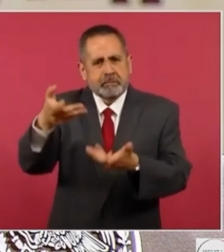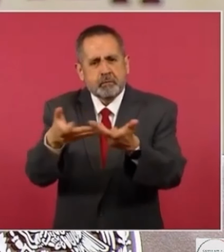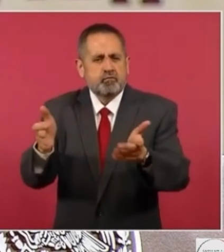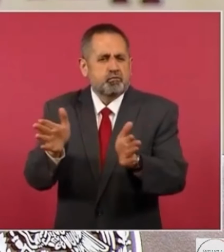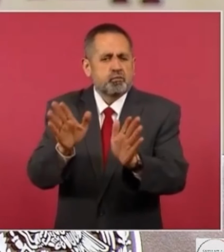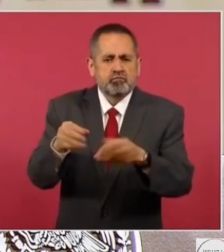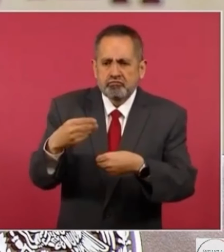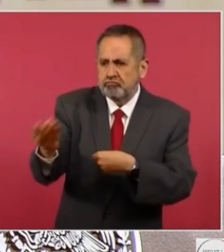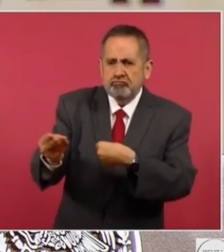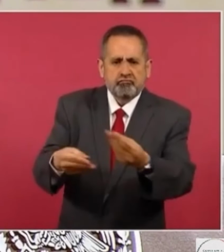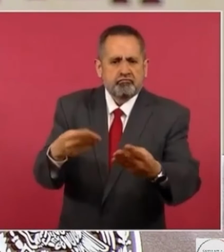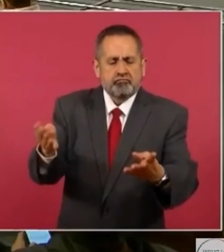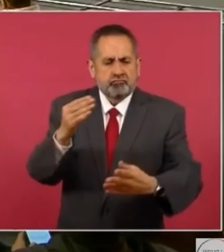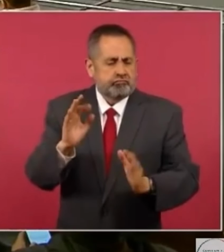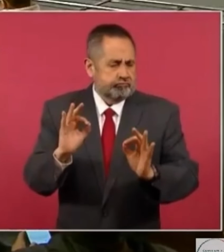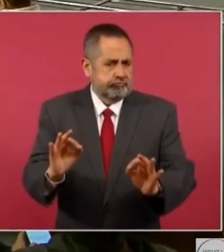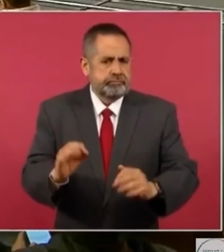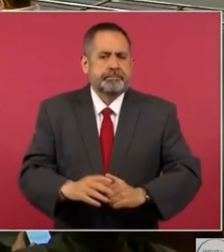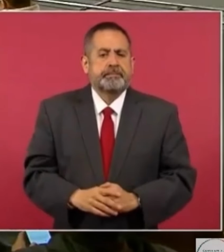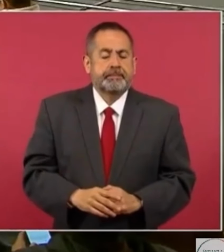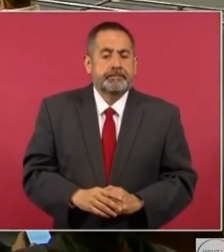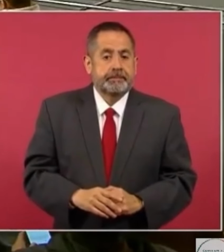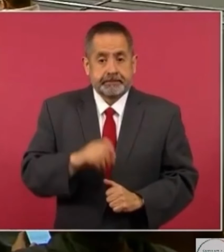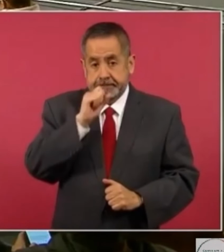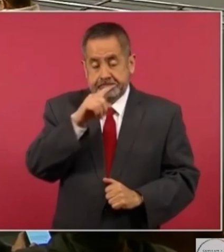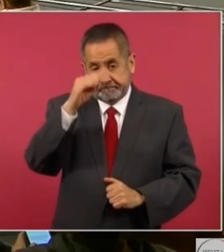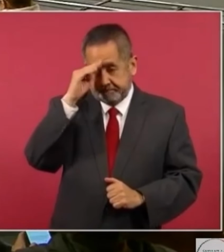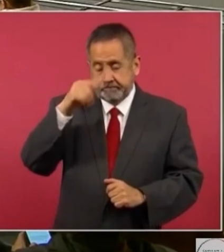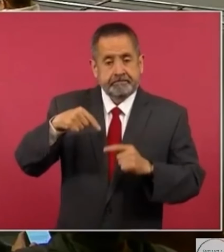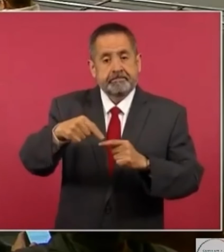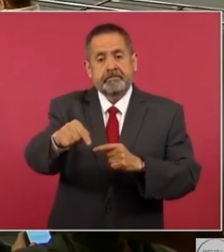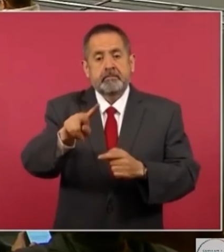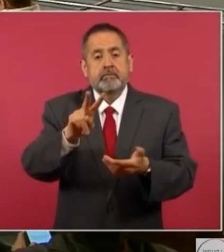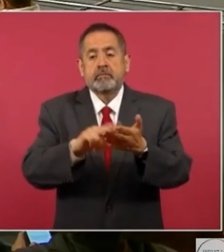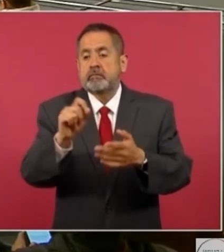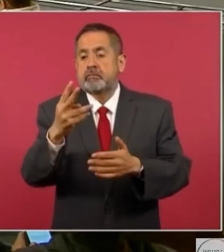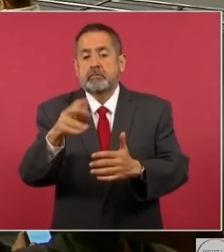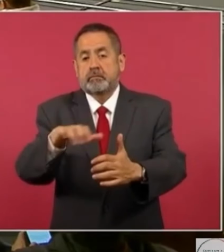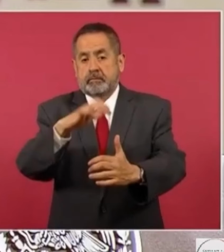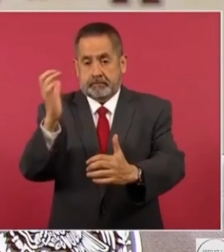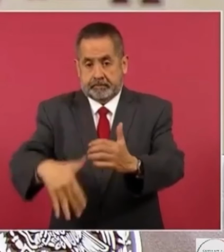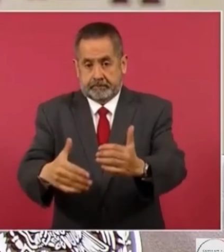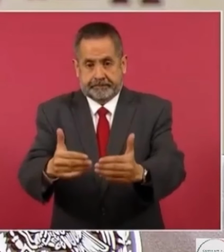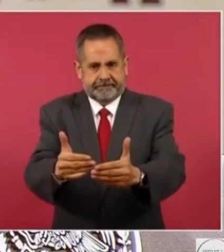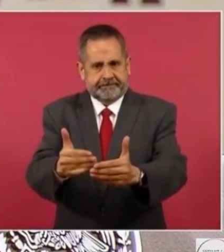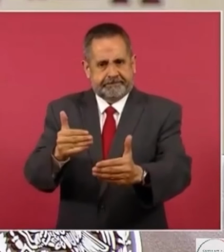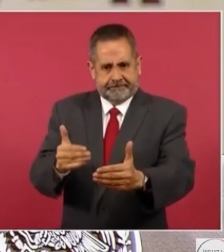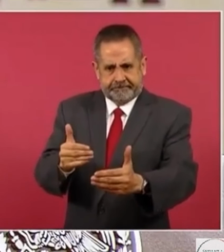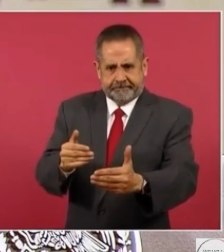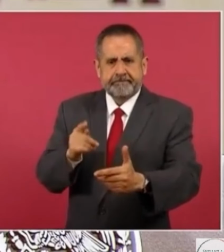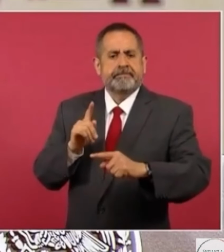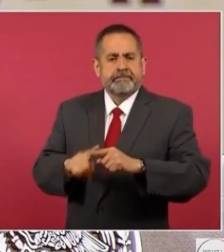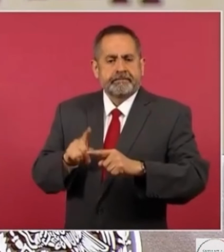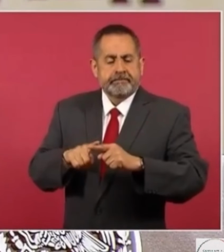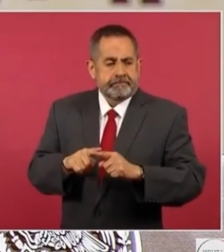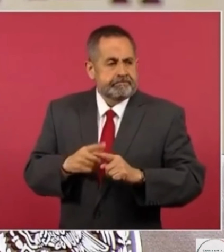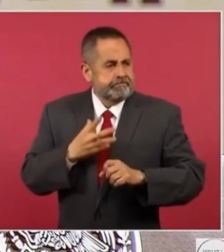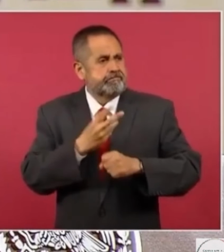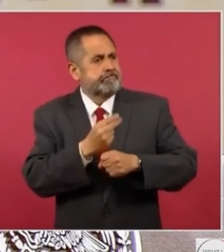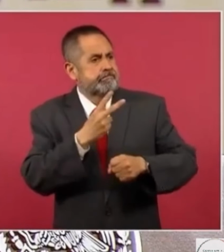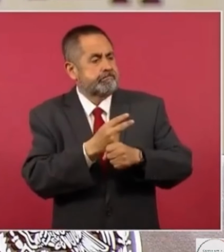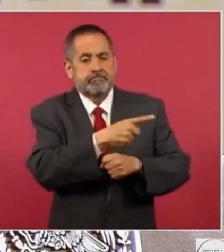También esperamos que al concluir esta administración, antes de concluirla, ya habremos reparado